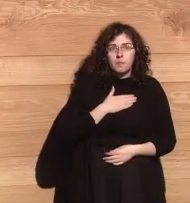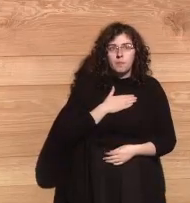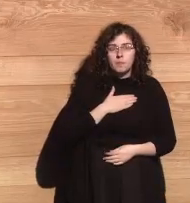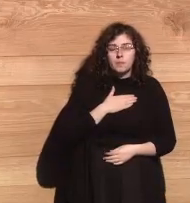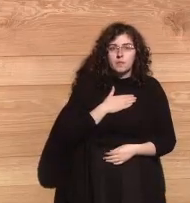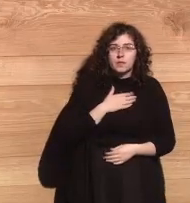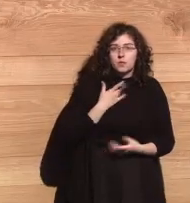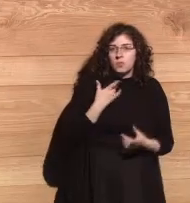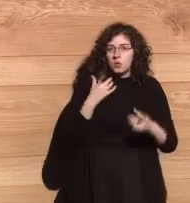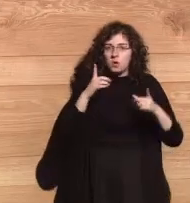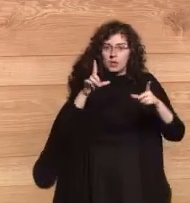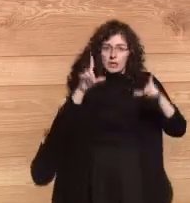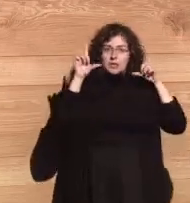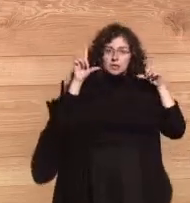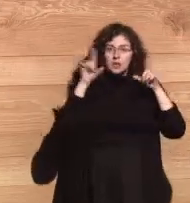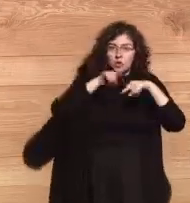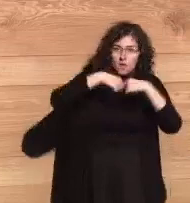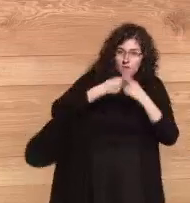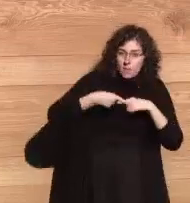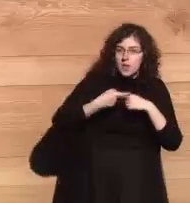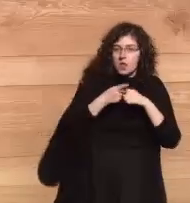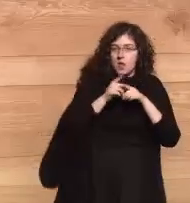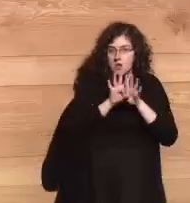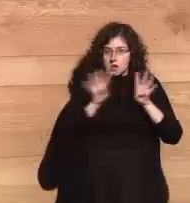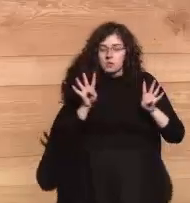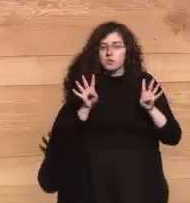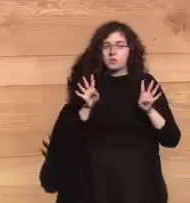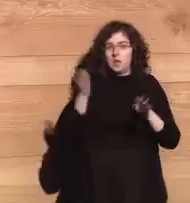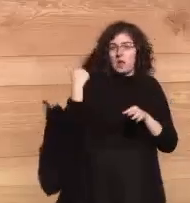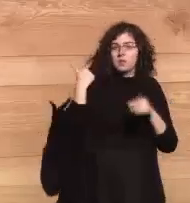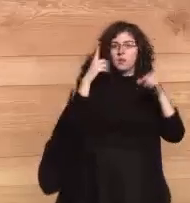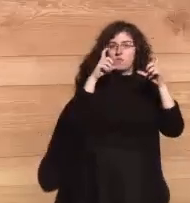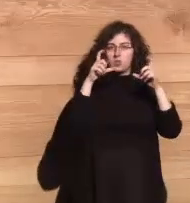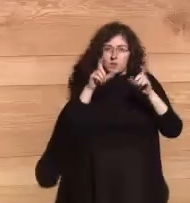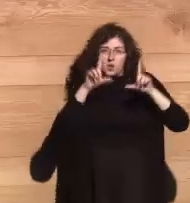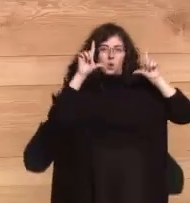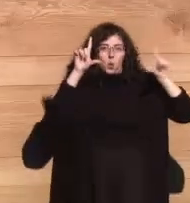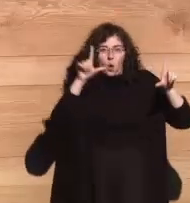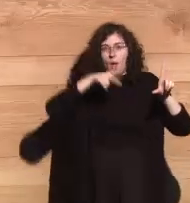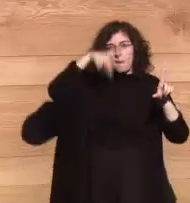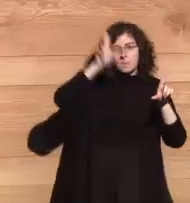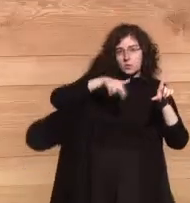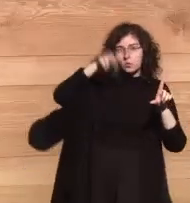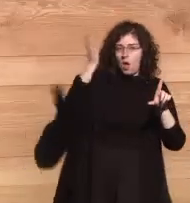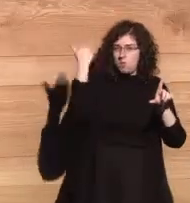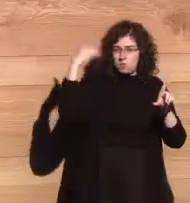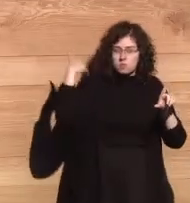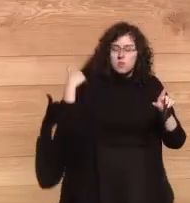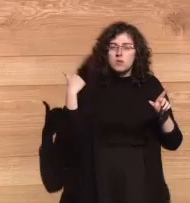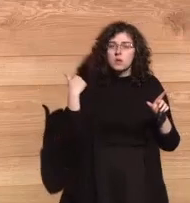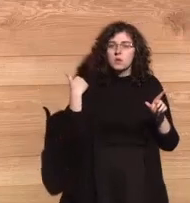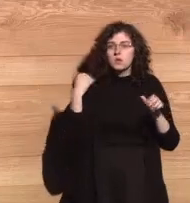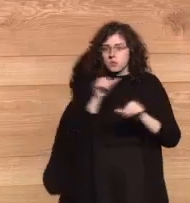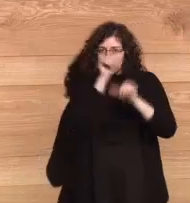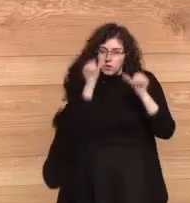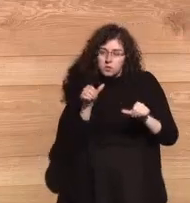esa cosa del retrato de la familia, que también, antes de la fotografía, que eran los cuadros, las pinturas, que también es una